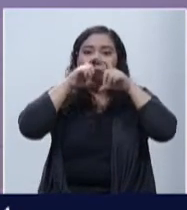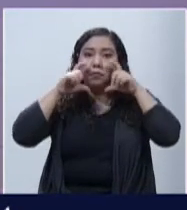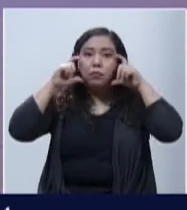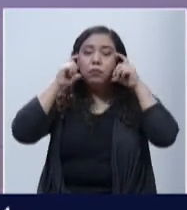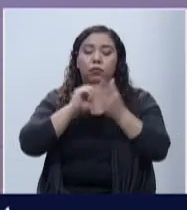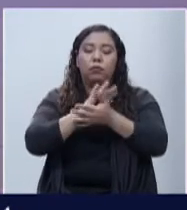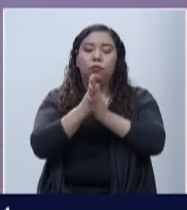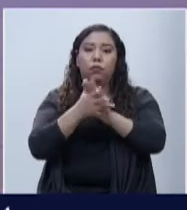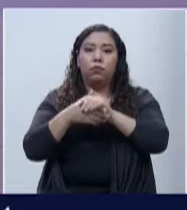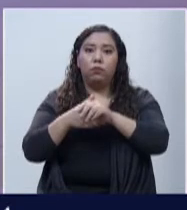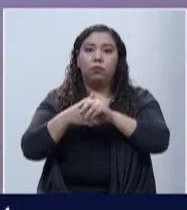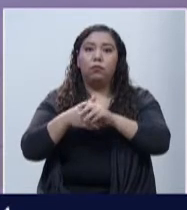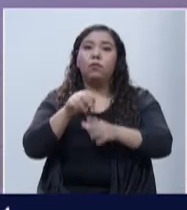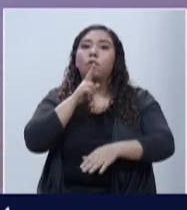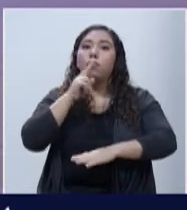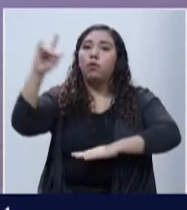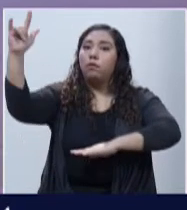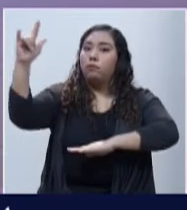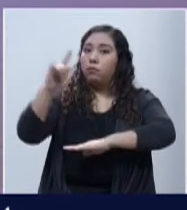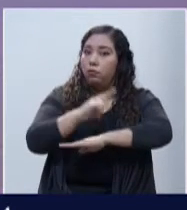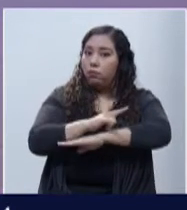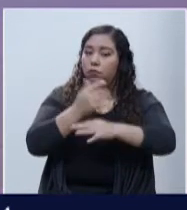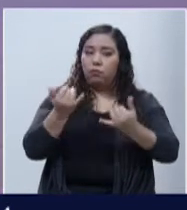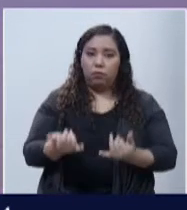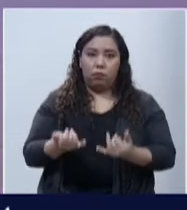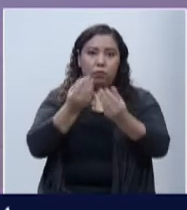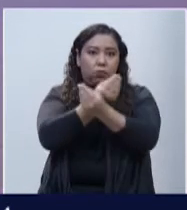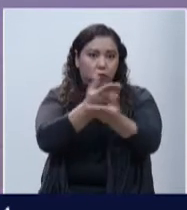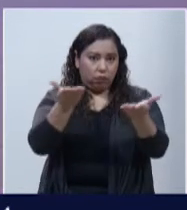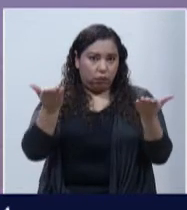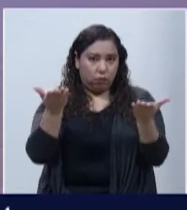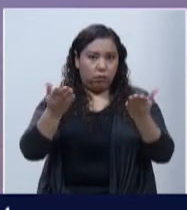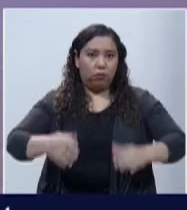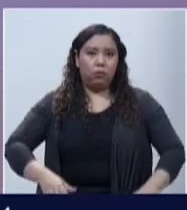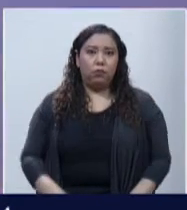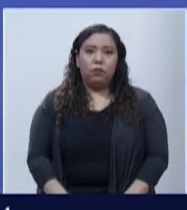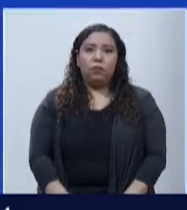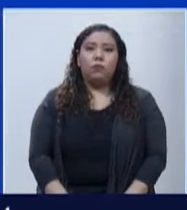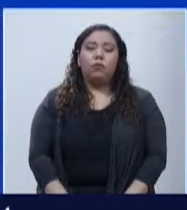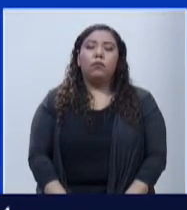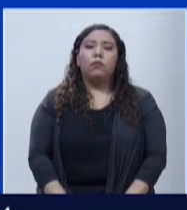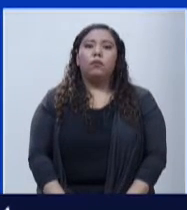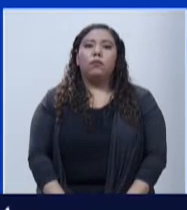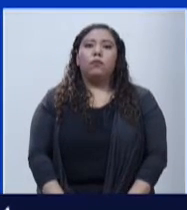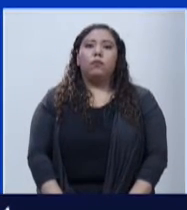a honduras estas y otras informaciones se las presentamos a continuación